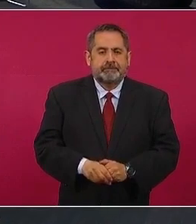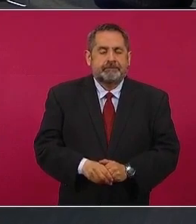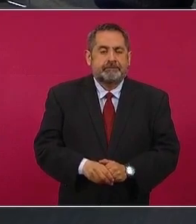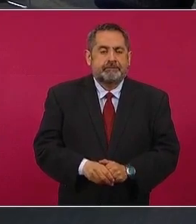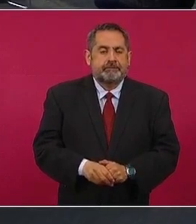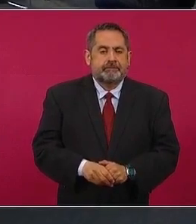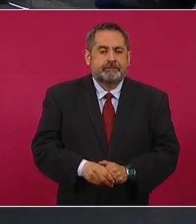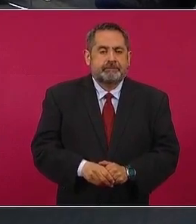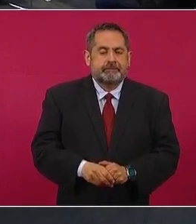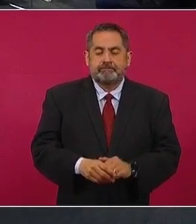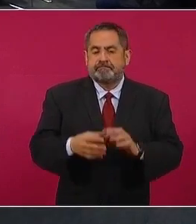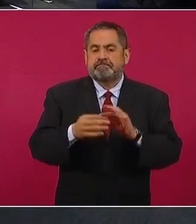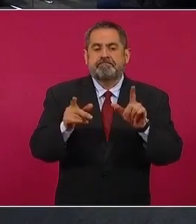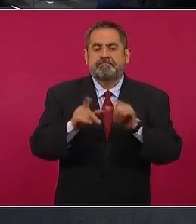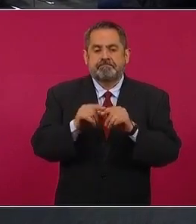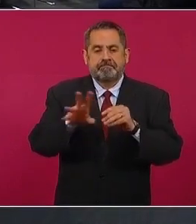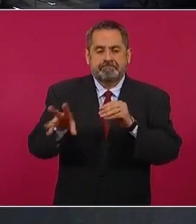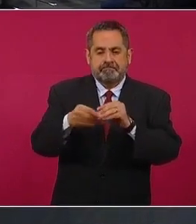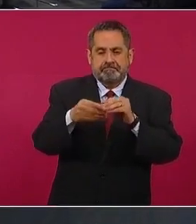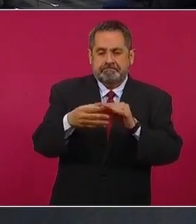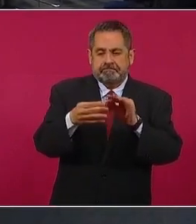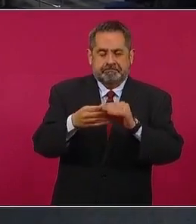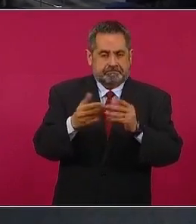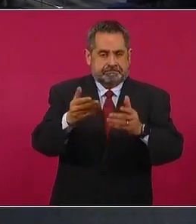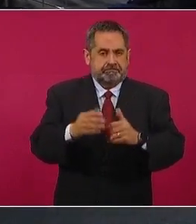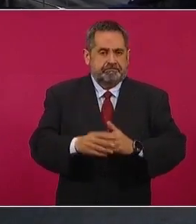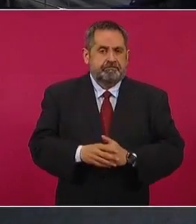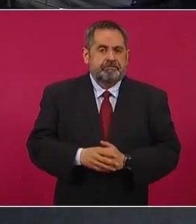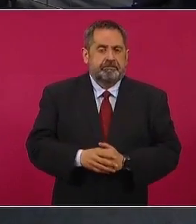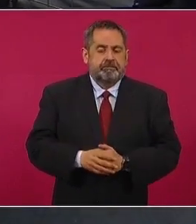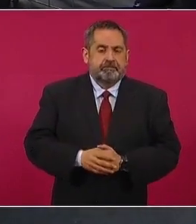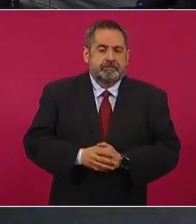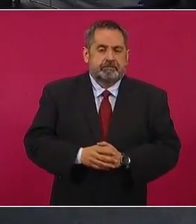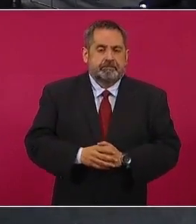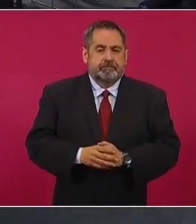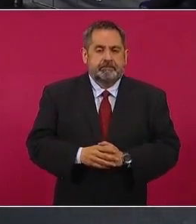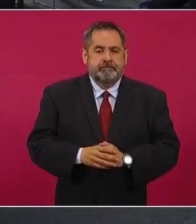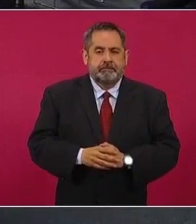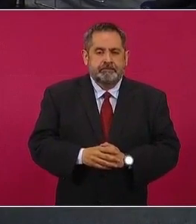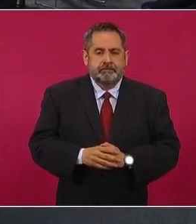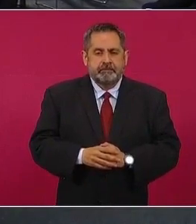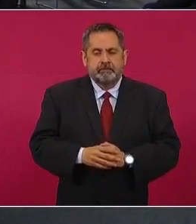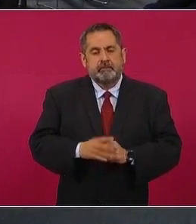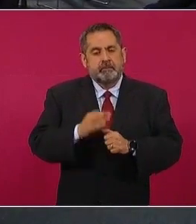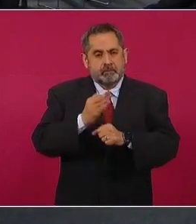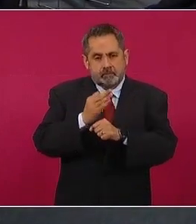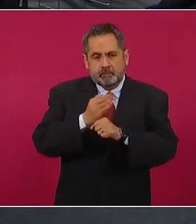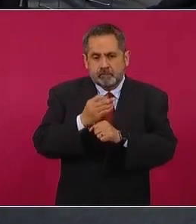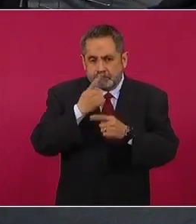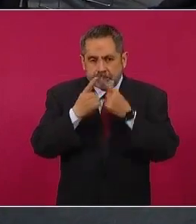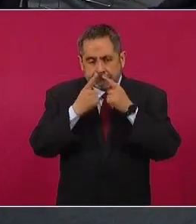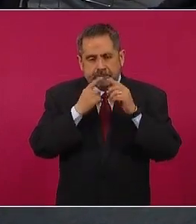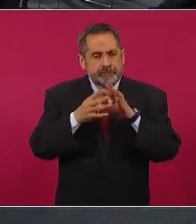Bueno, nada más para complementar, porque se está llevando a cabo